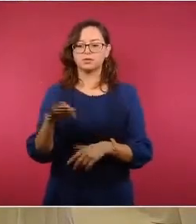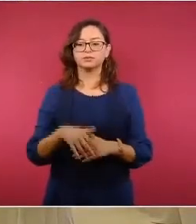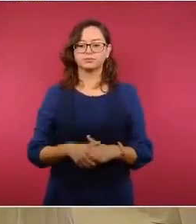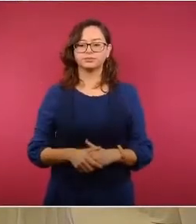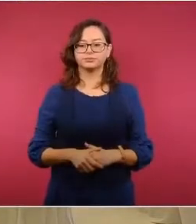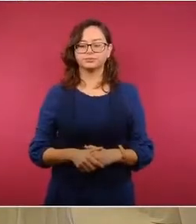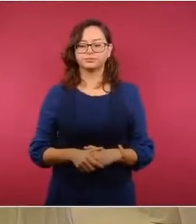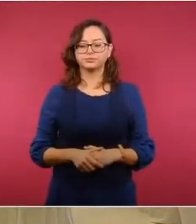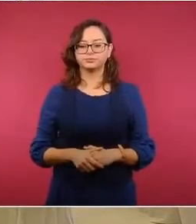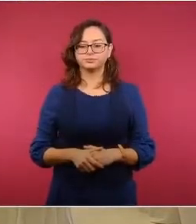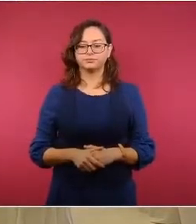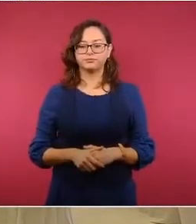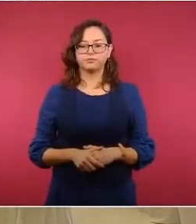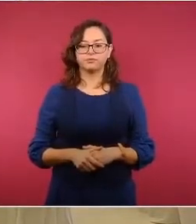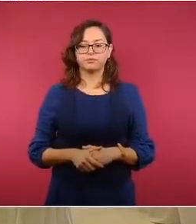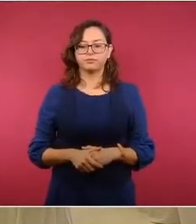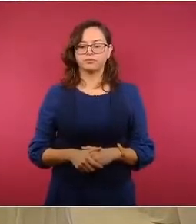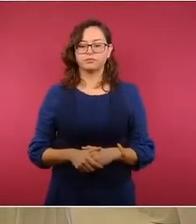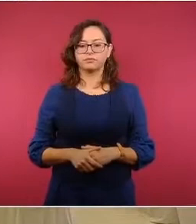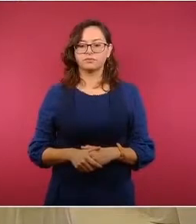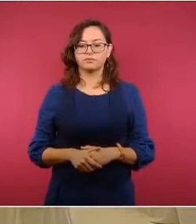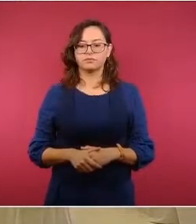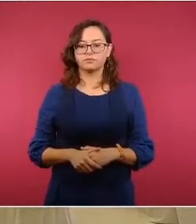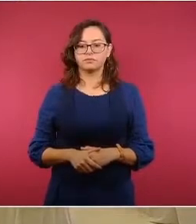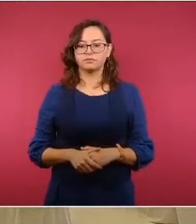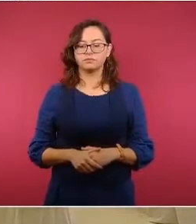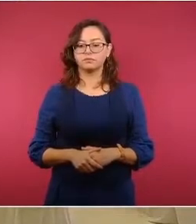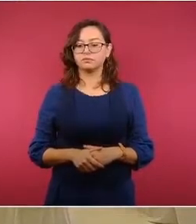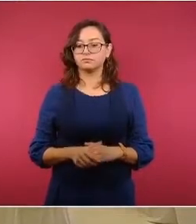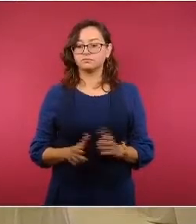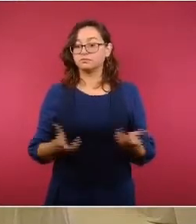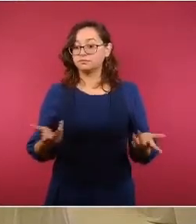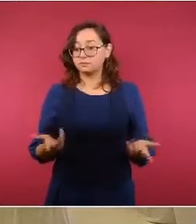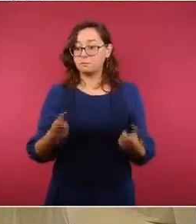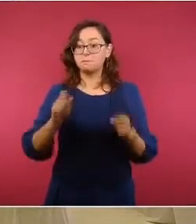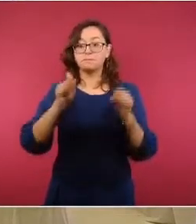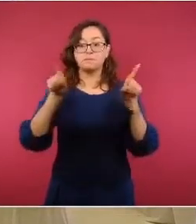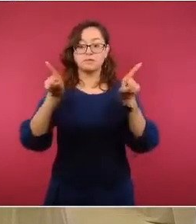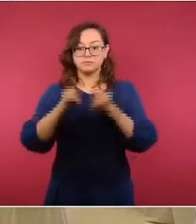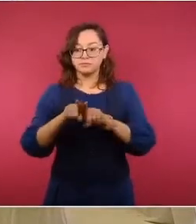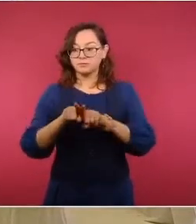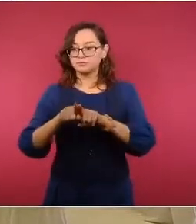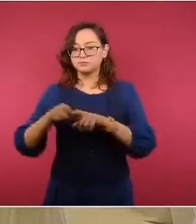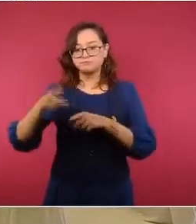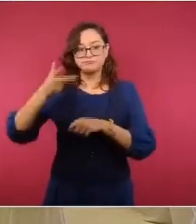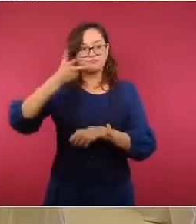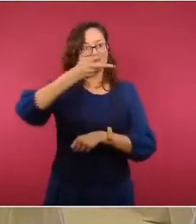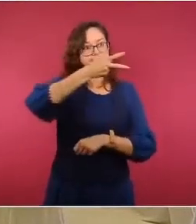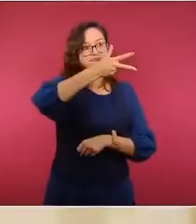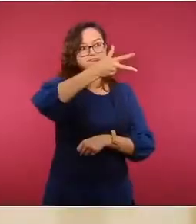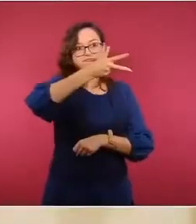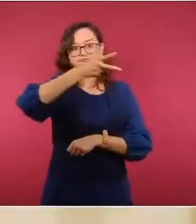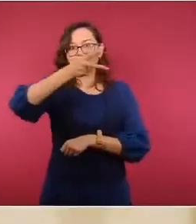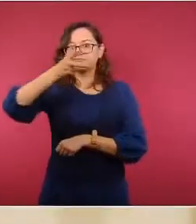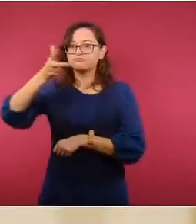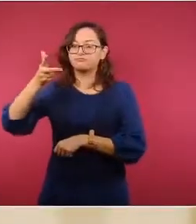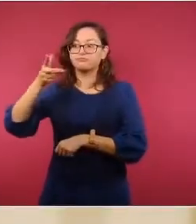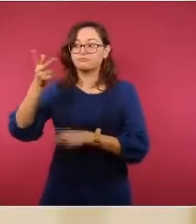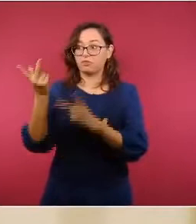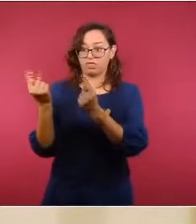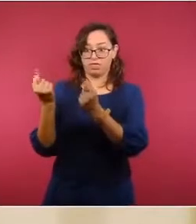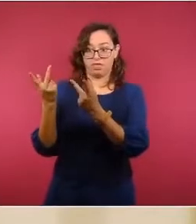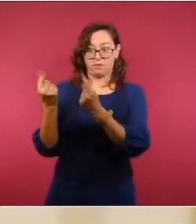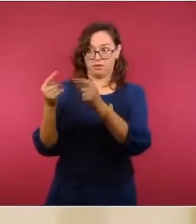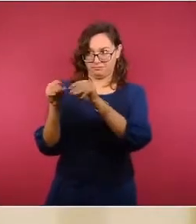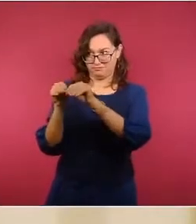y que con las cámaras se pueda estar transmitiendo para que